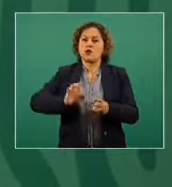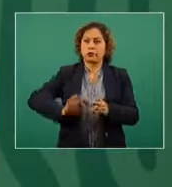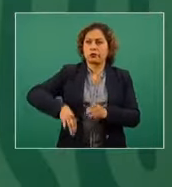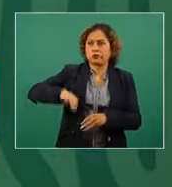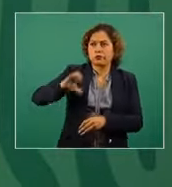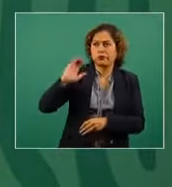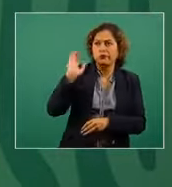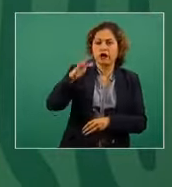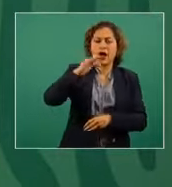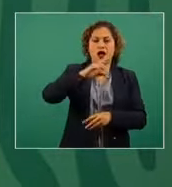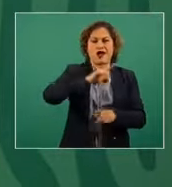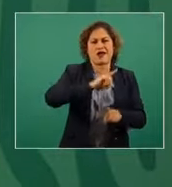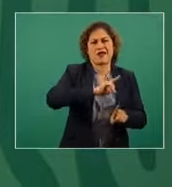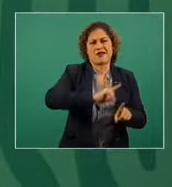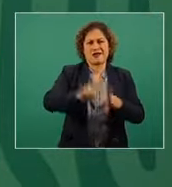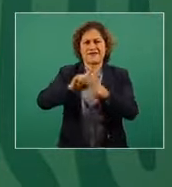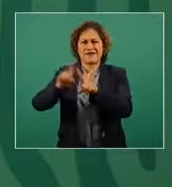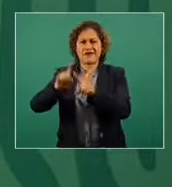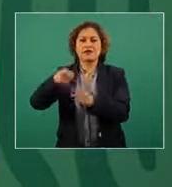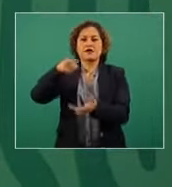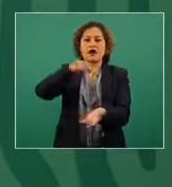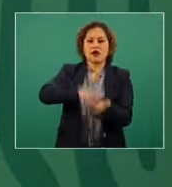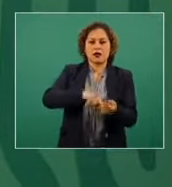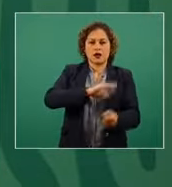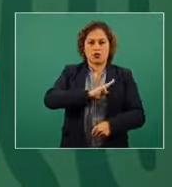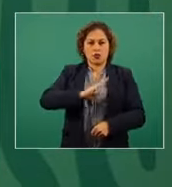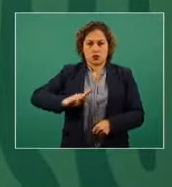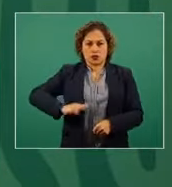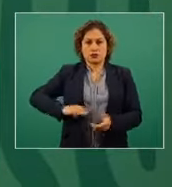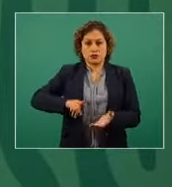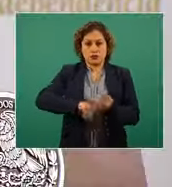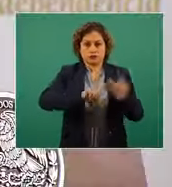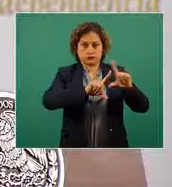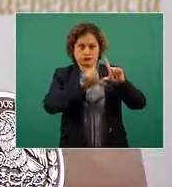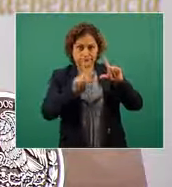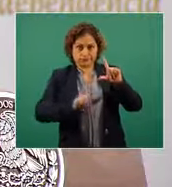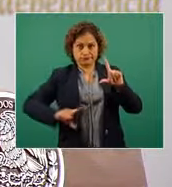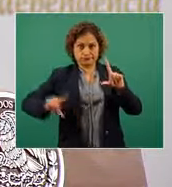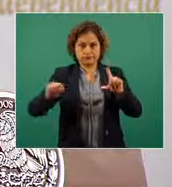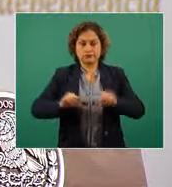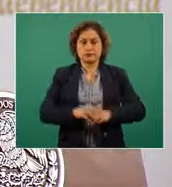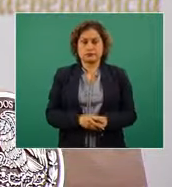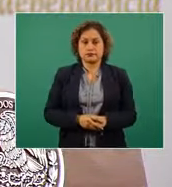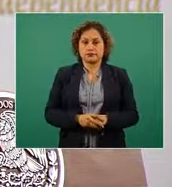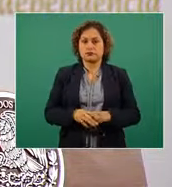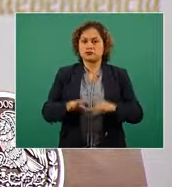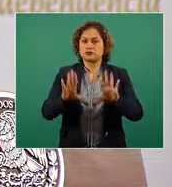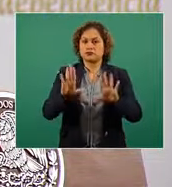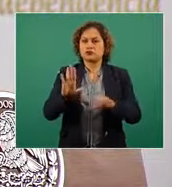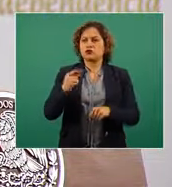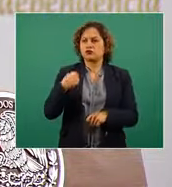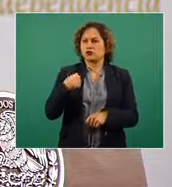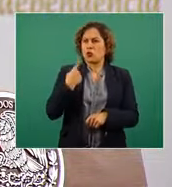en distintos municipios del país. Un día de estos le voy a pedir, ya